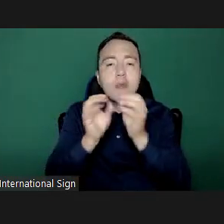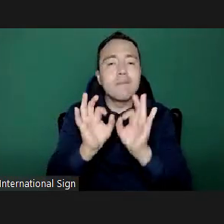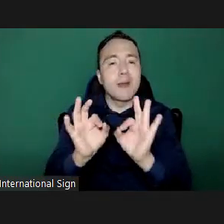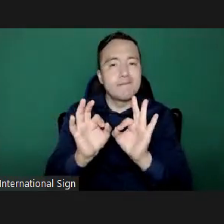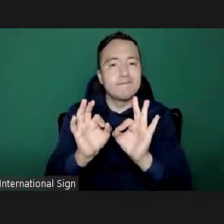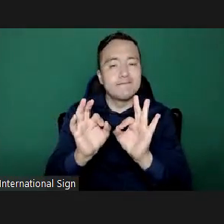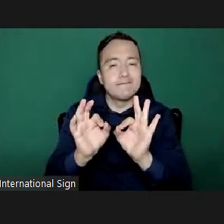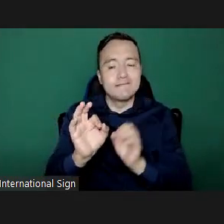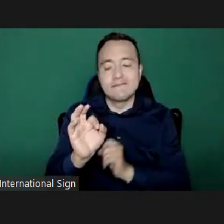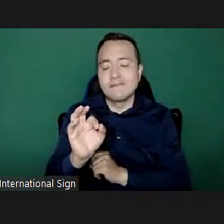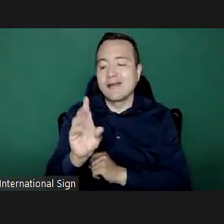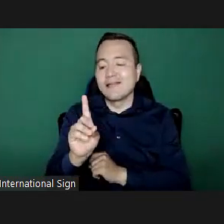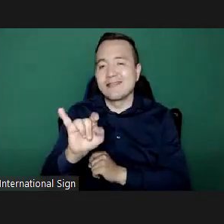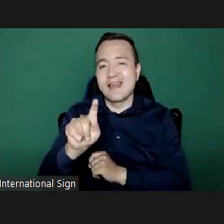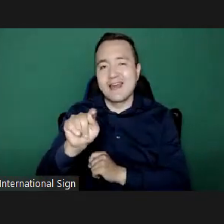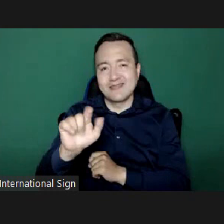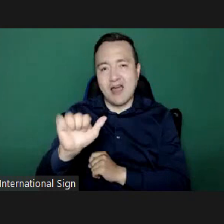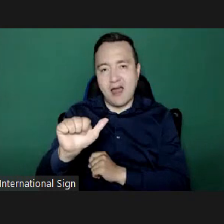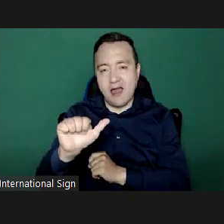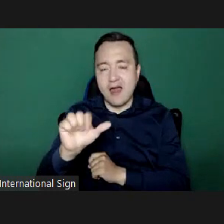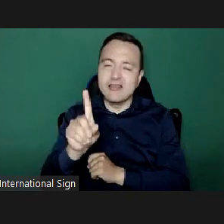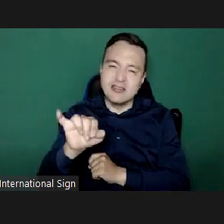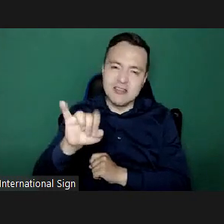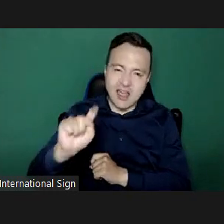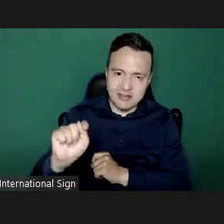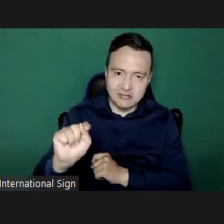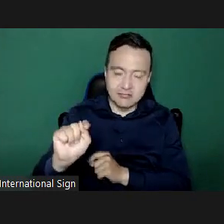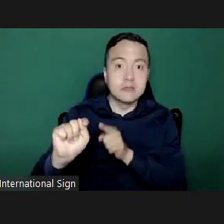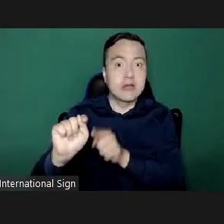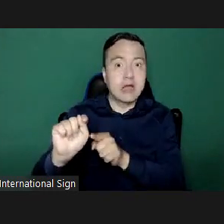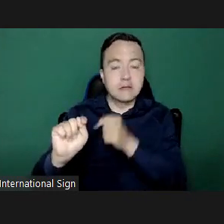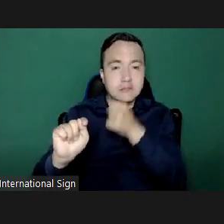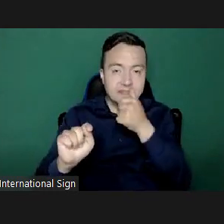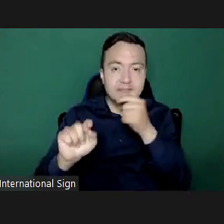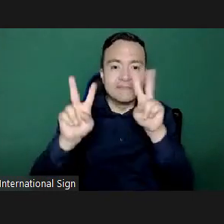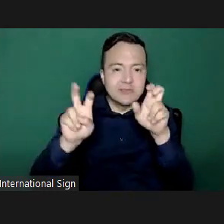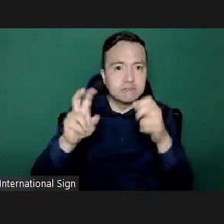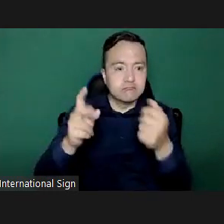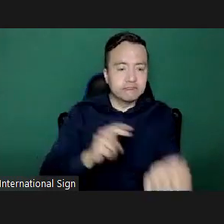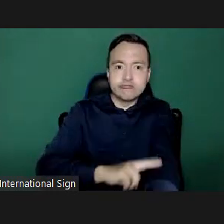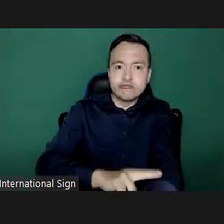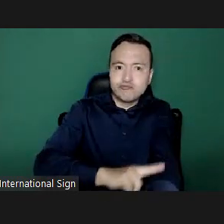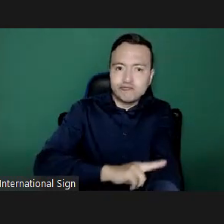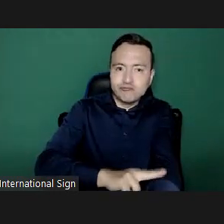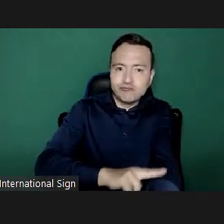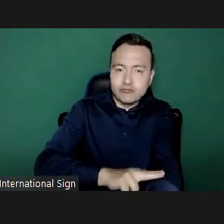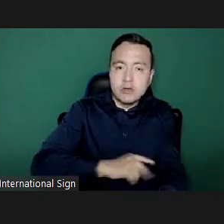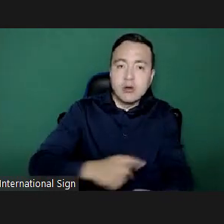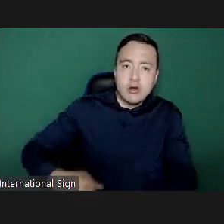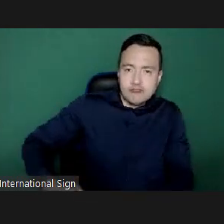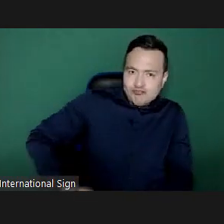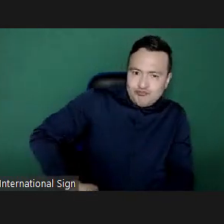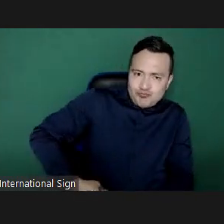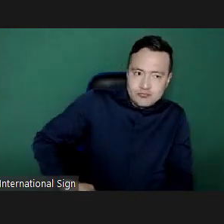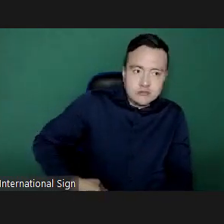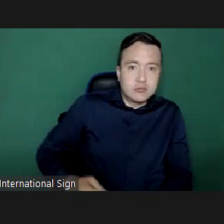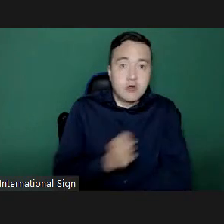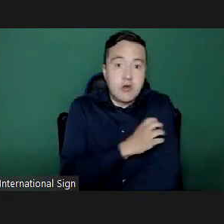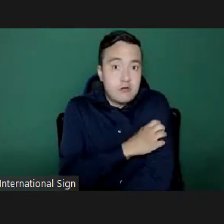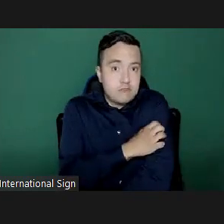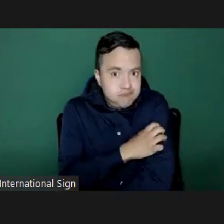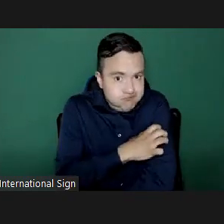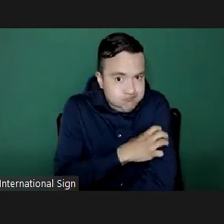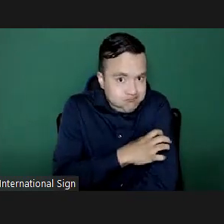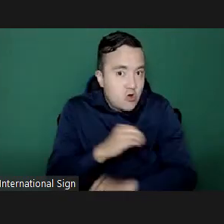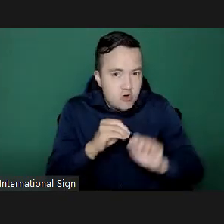también interinas sobre diabetes, hipertensión y protocolos sobre la nutrición. Todo esto con miras a crear un